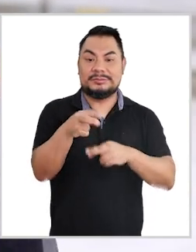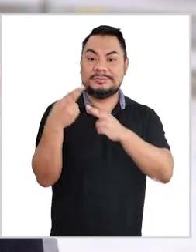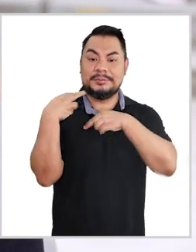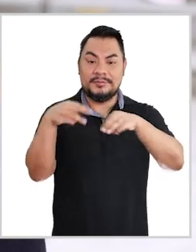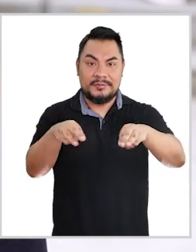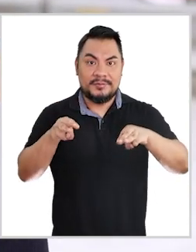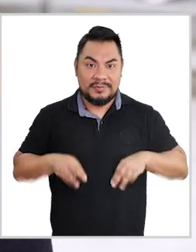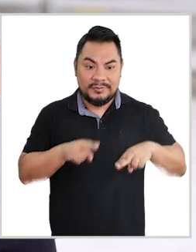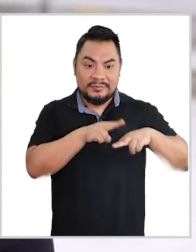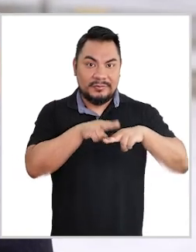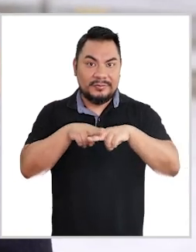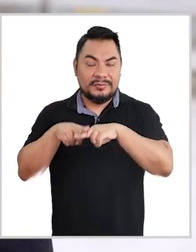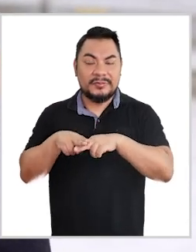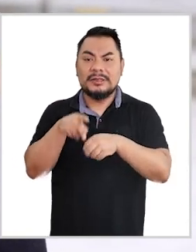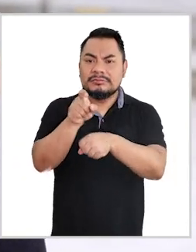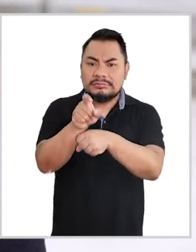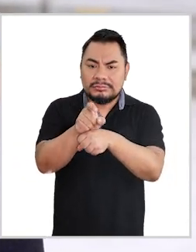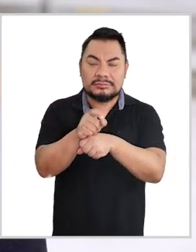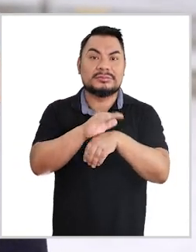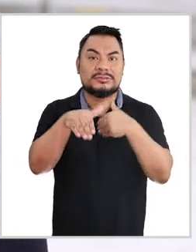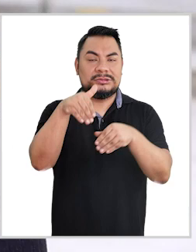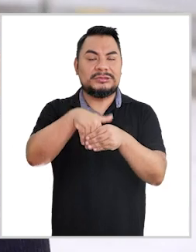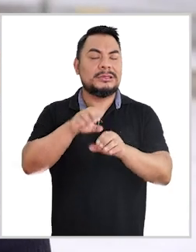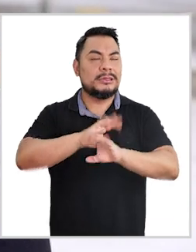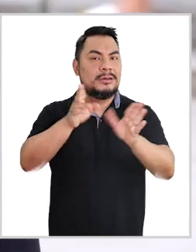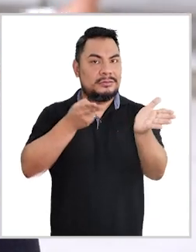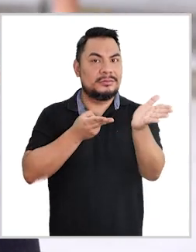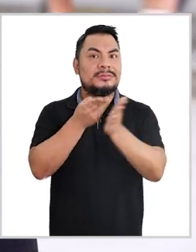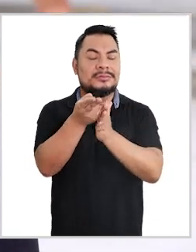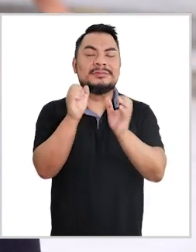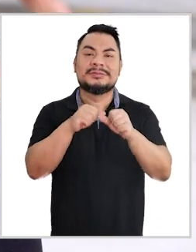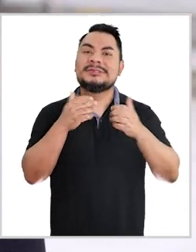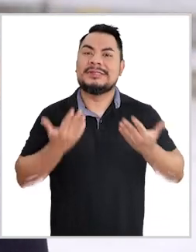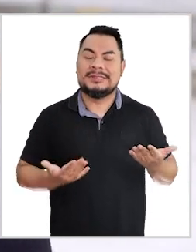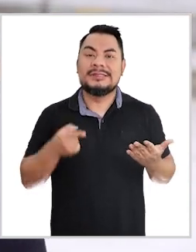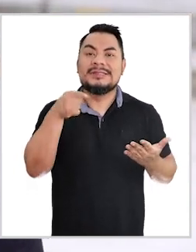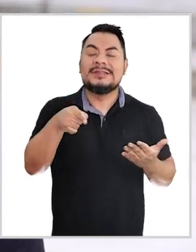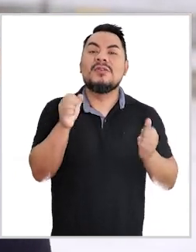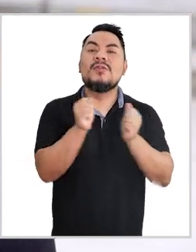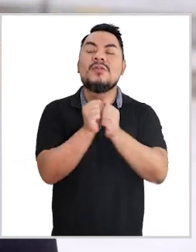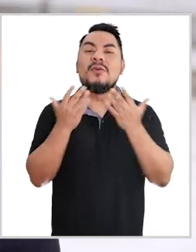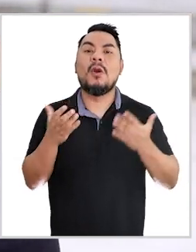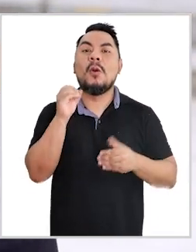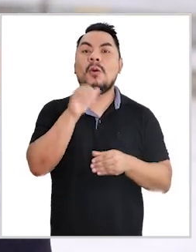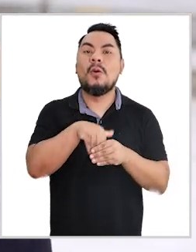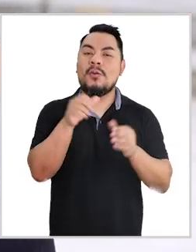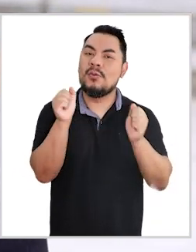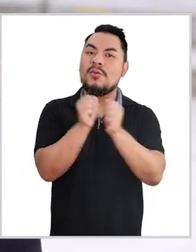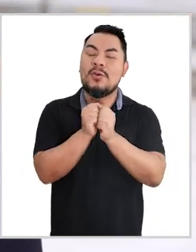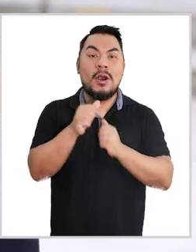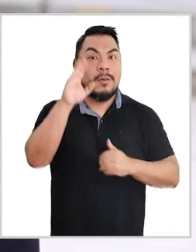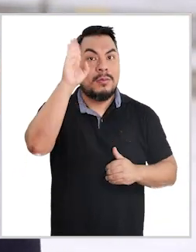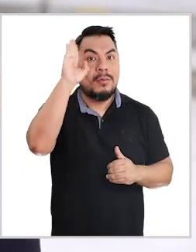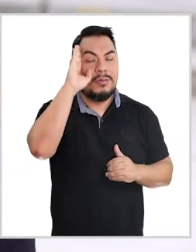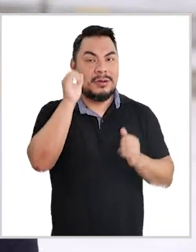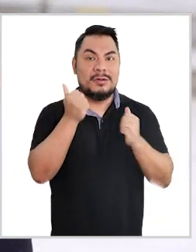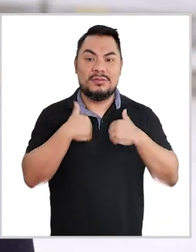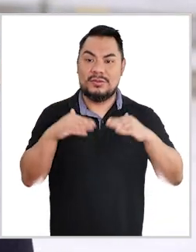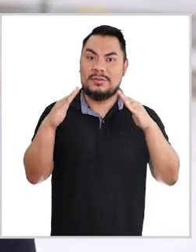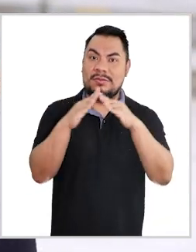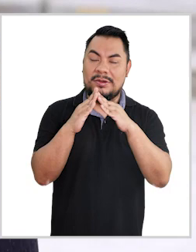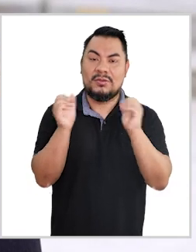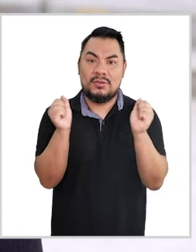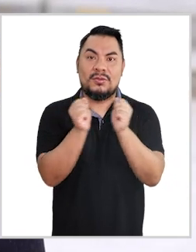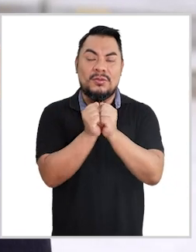mesa. Vamos a hacer una elección transparente con la compañía de la OMPE, la Policía Nacional, la